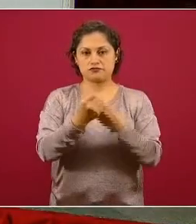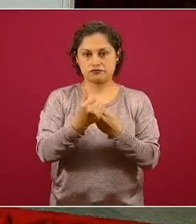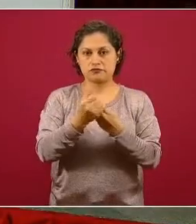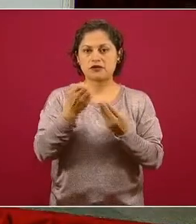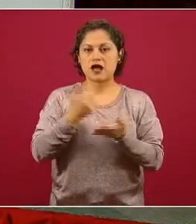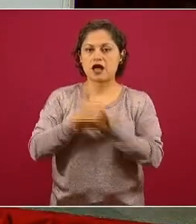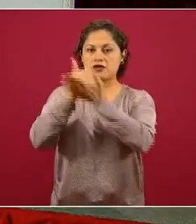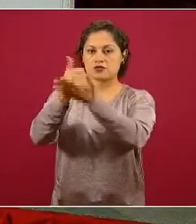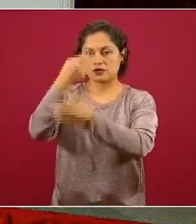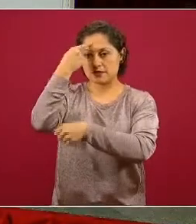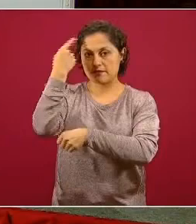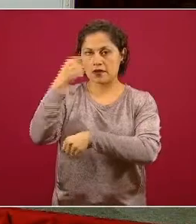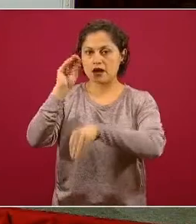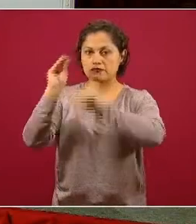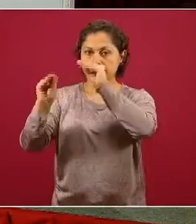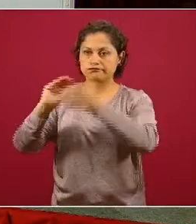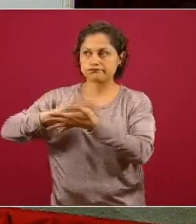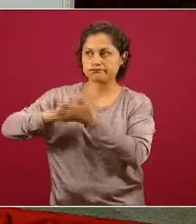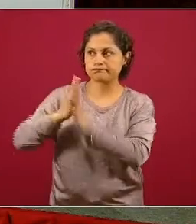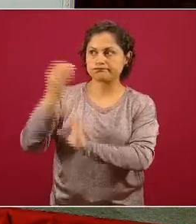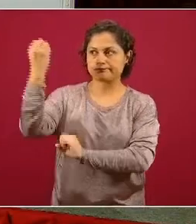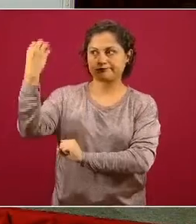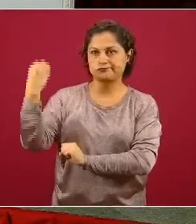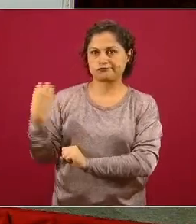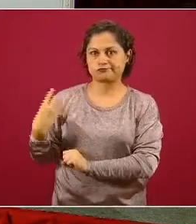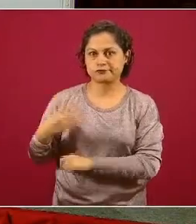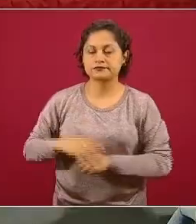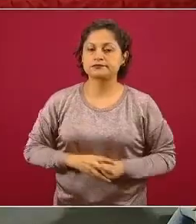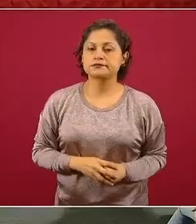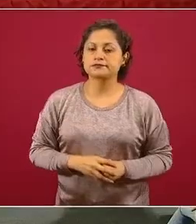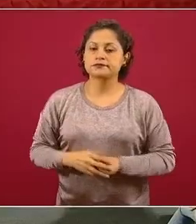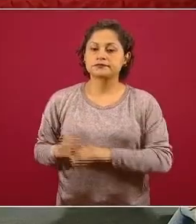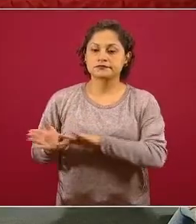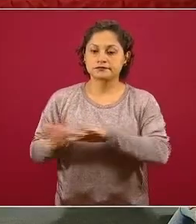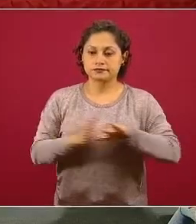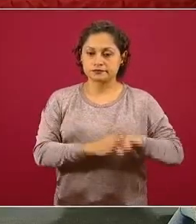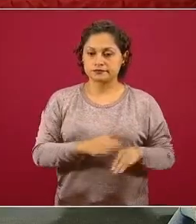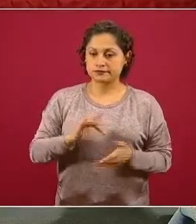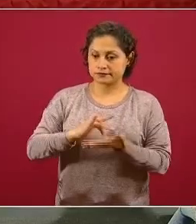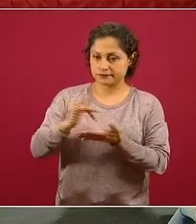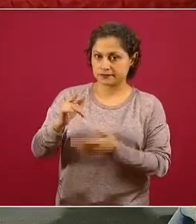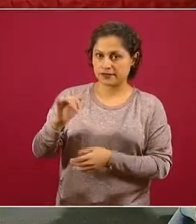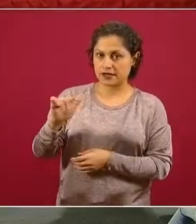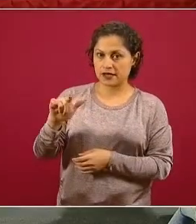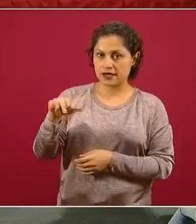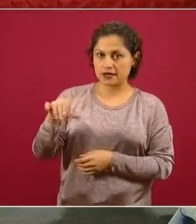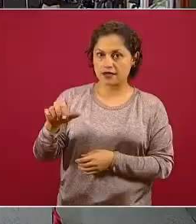semáforo. Gracias. Liliana Noble, y nos pasamos de este lado.